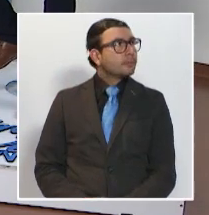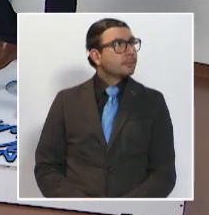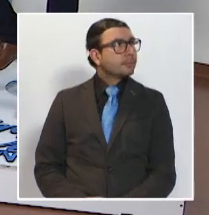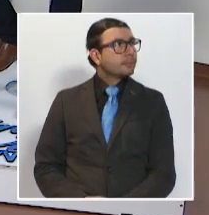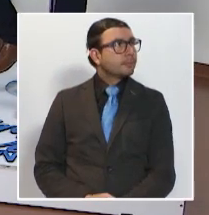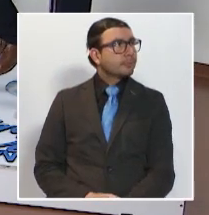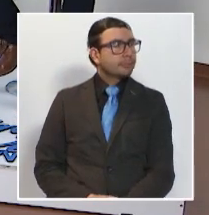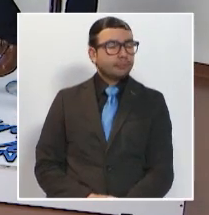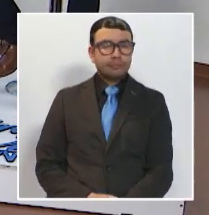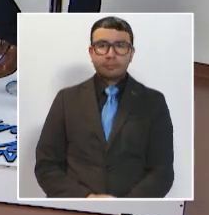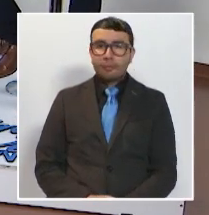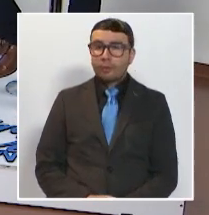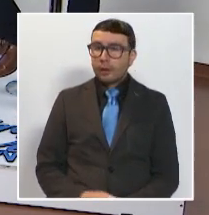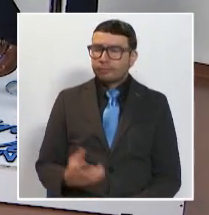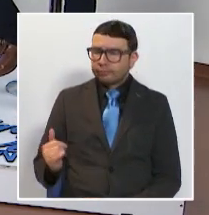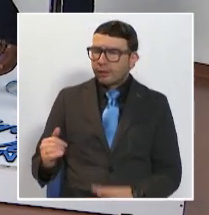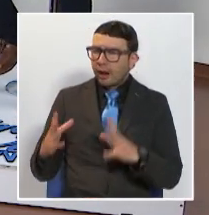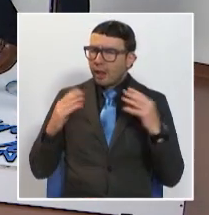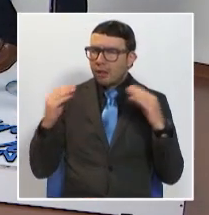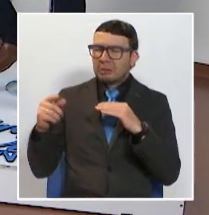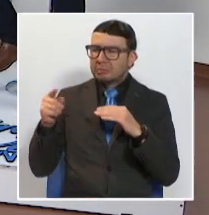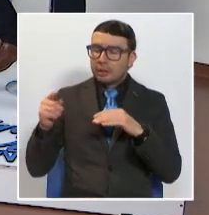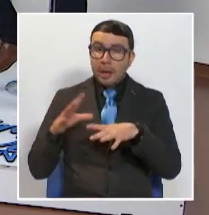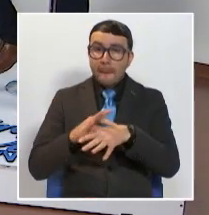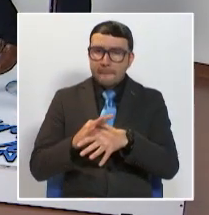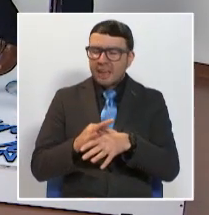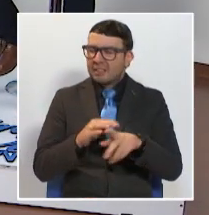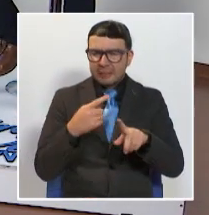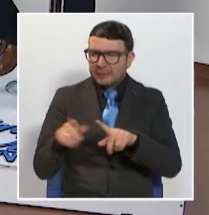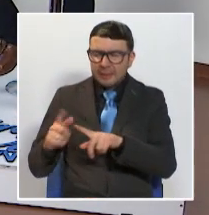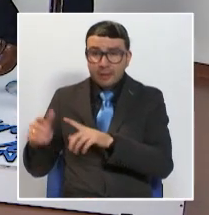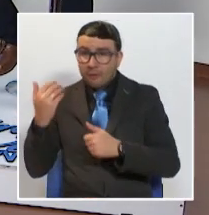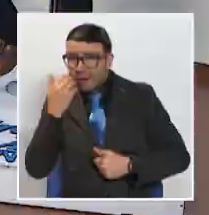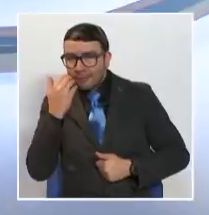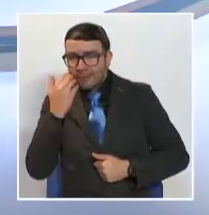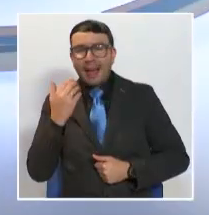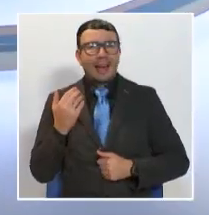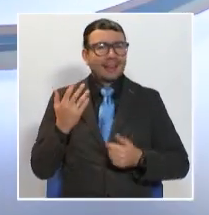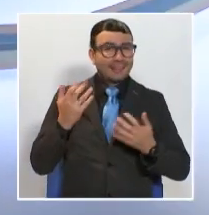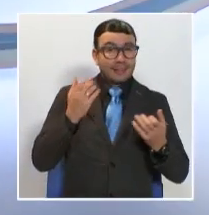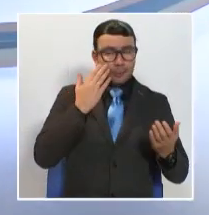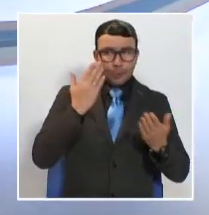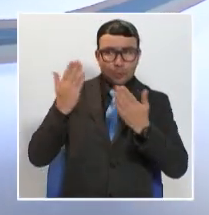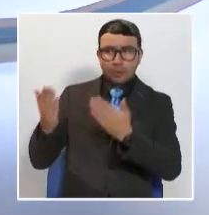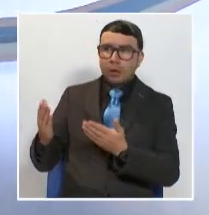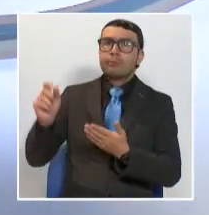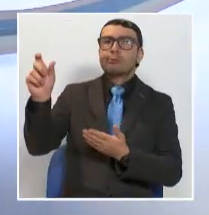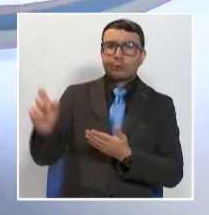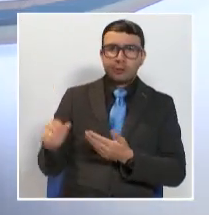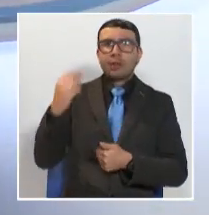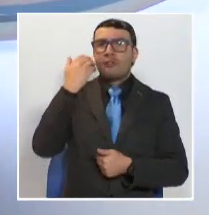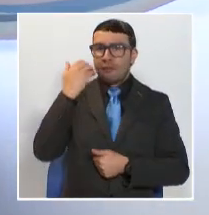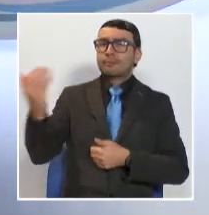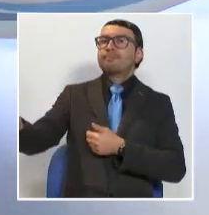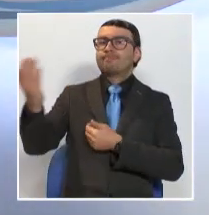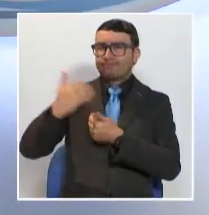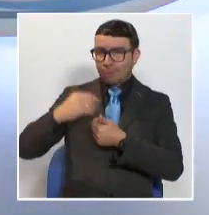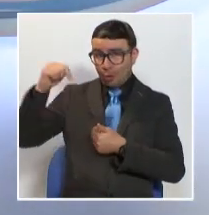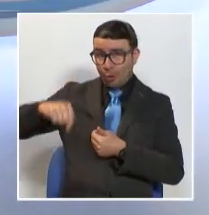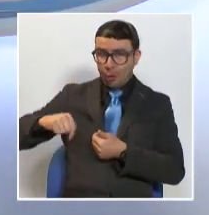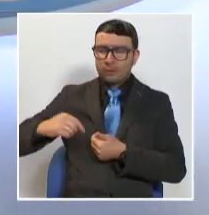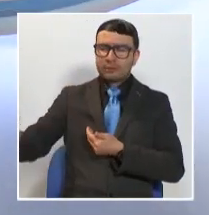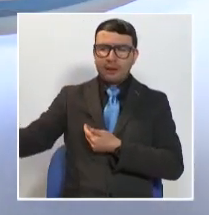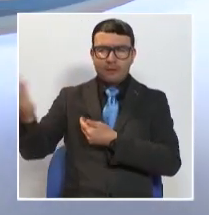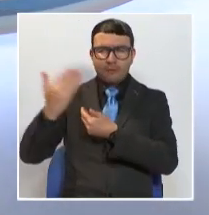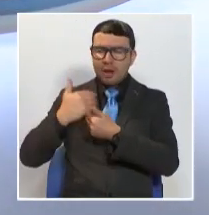Y como estamos hablando de la piel y sus diferentes patologías, hoy queremos presentarles a ustedes un caso clínico que llegó hoy a la consulta de mi